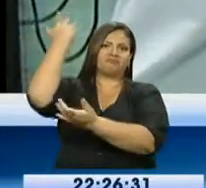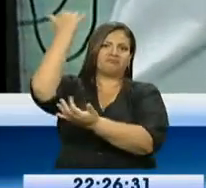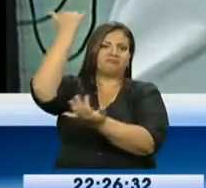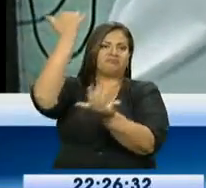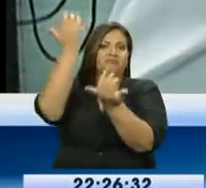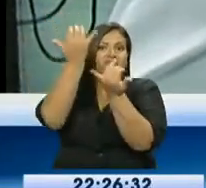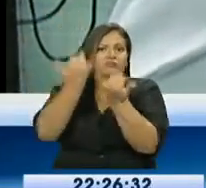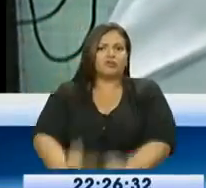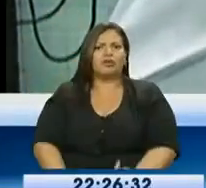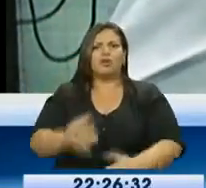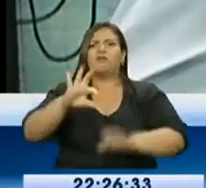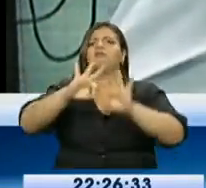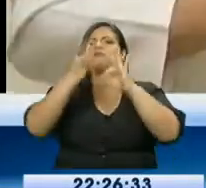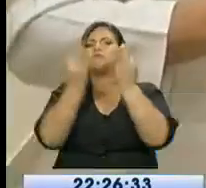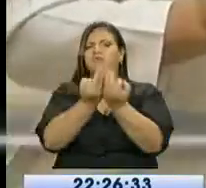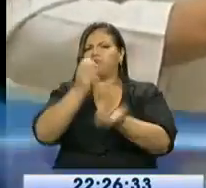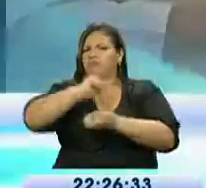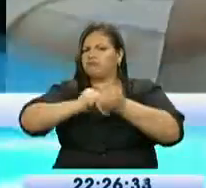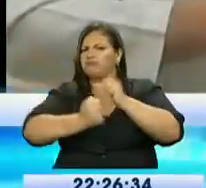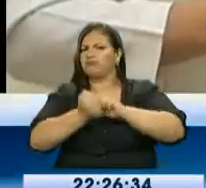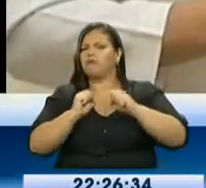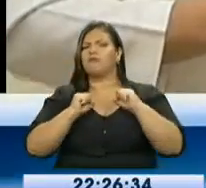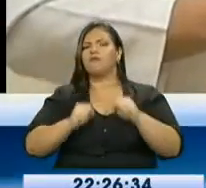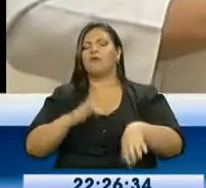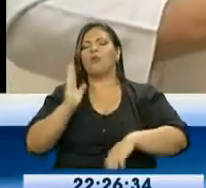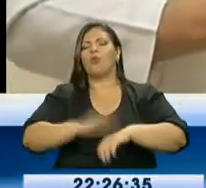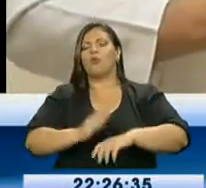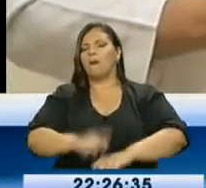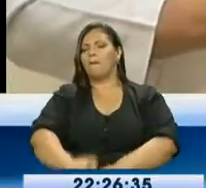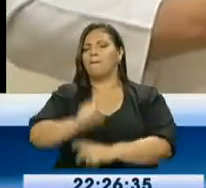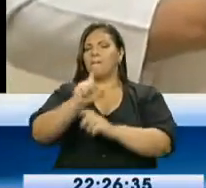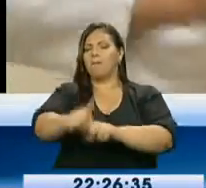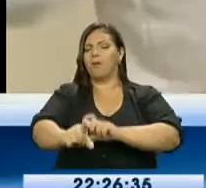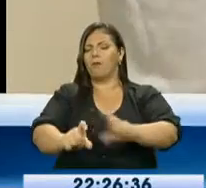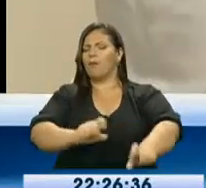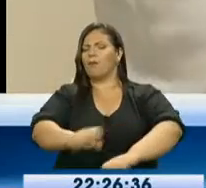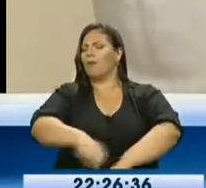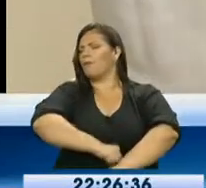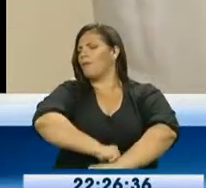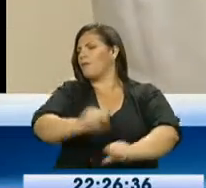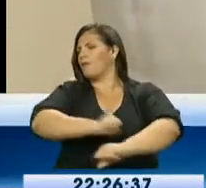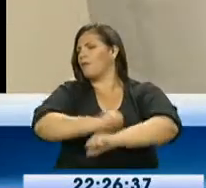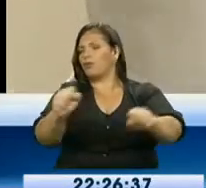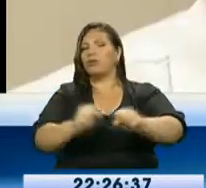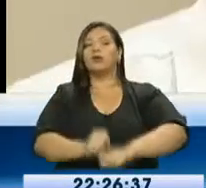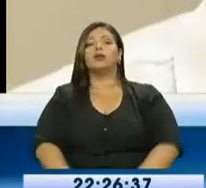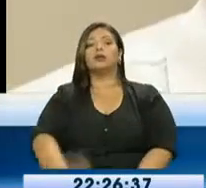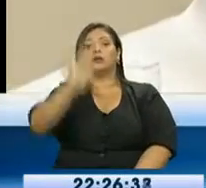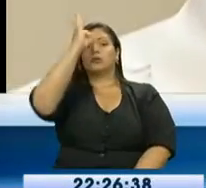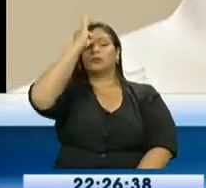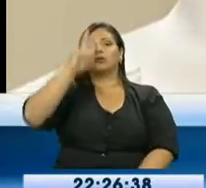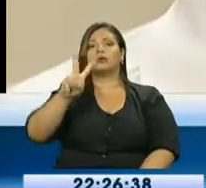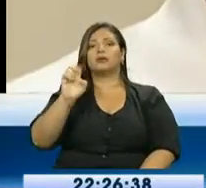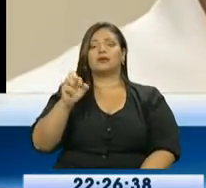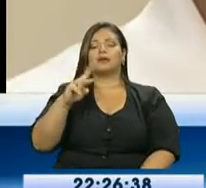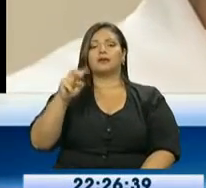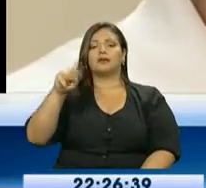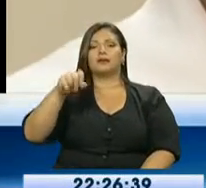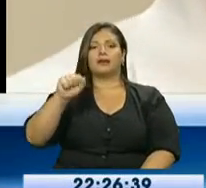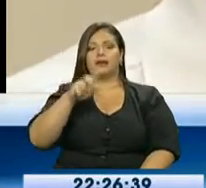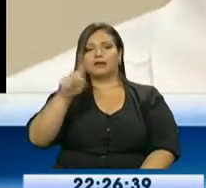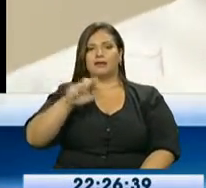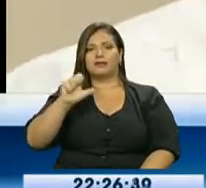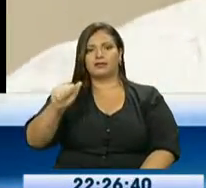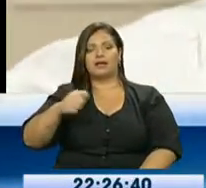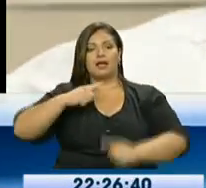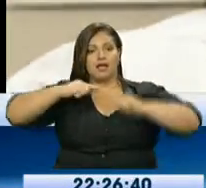durante la quema de los monigotes. El jefe de la unidad de quemados del Hospital Luis Bernaza recuerda algunos de los casos que más